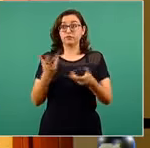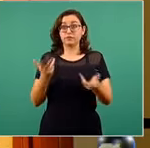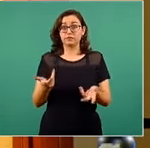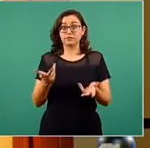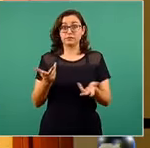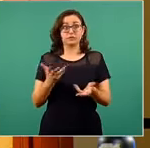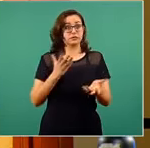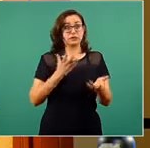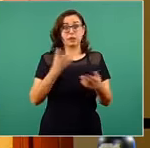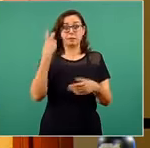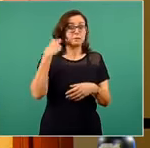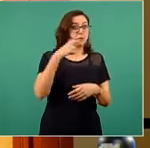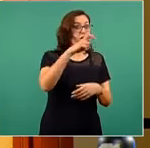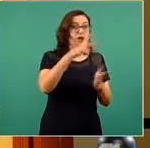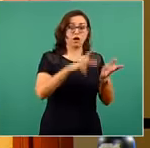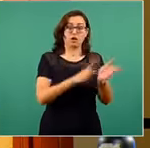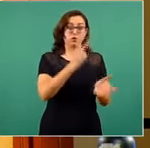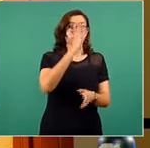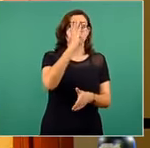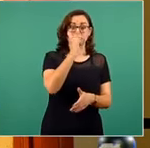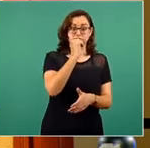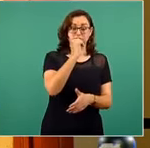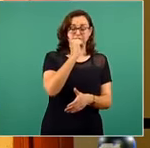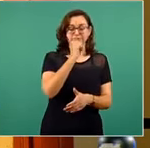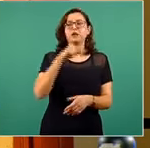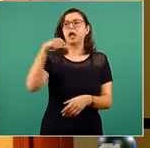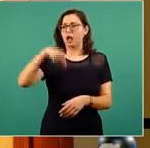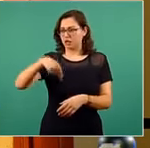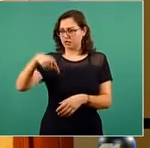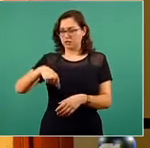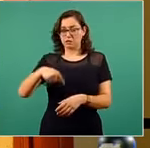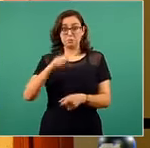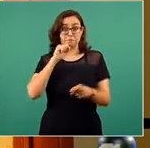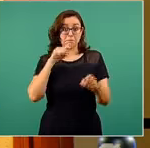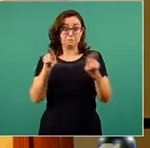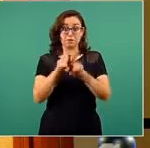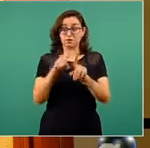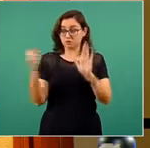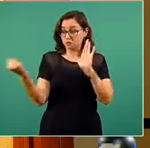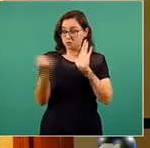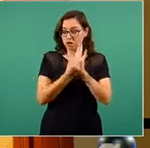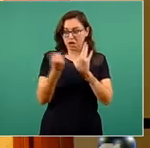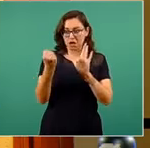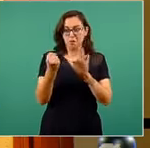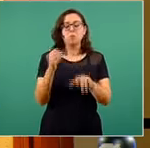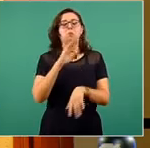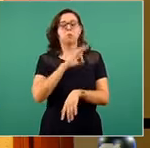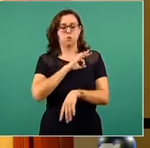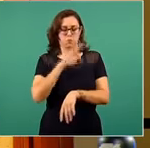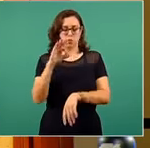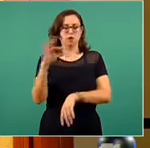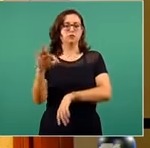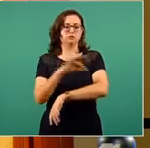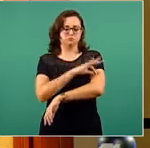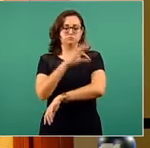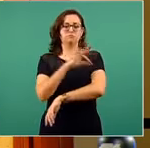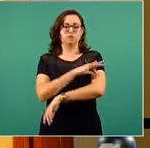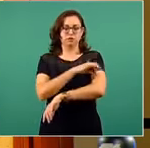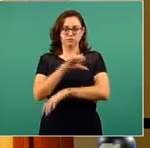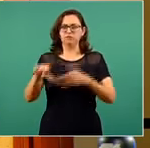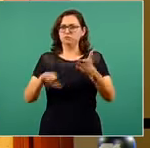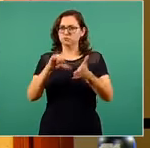México, puede desde luego ir a los centros públicos del único programa de vacunación contra COVID que existe en el